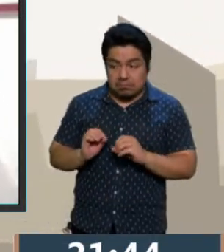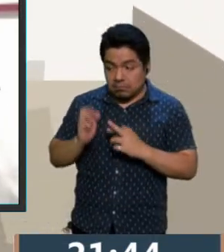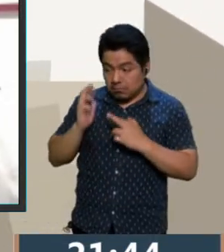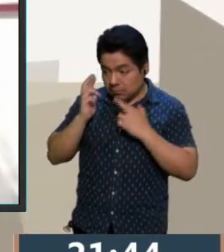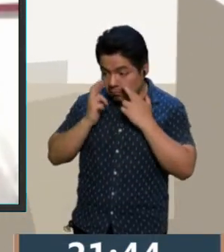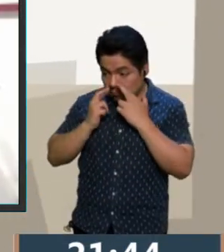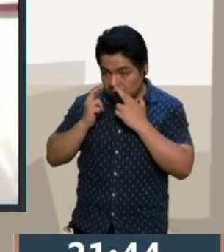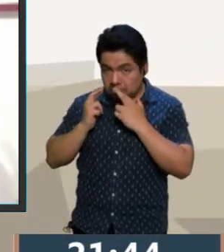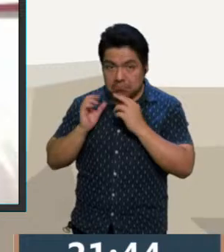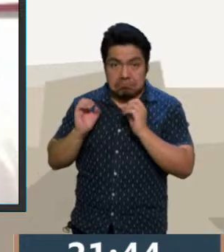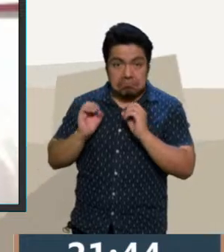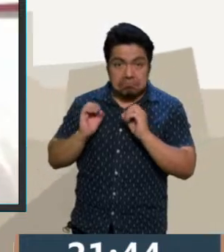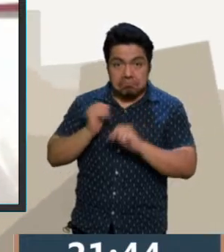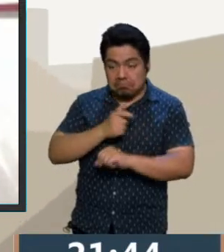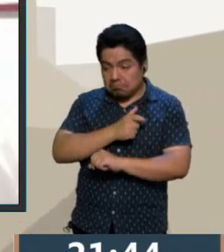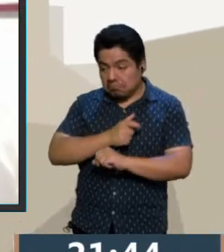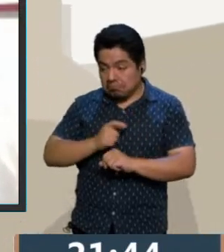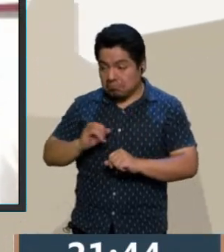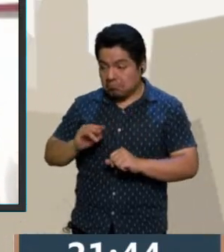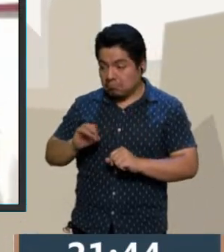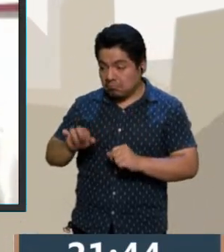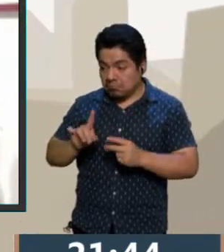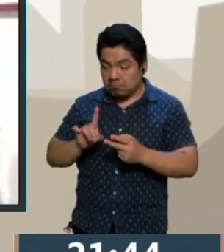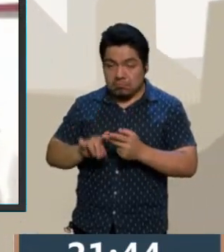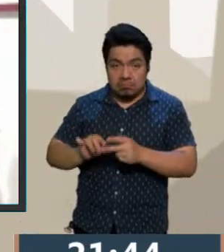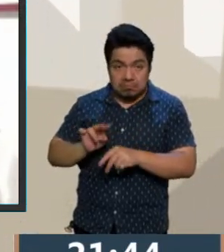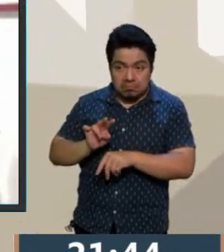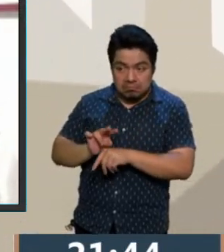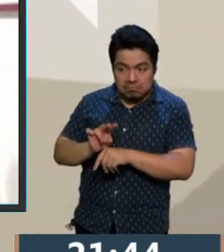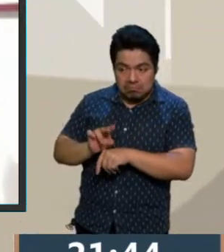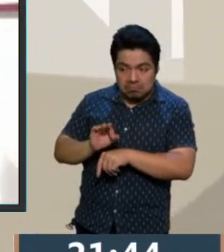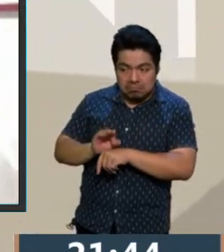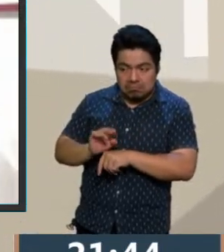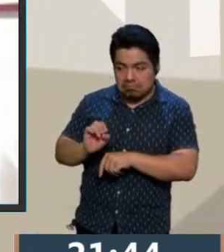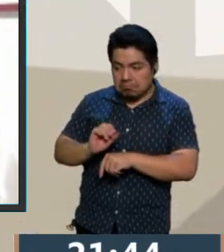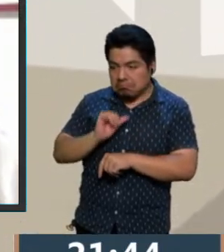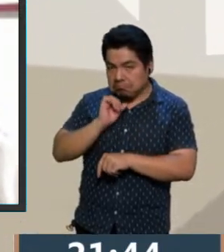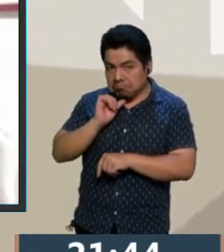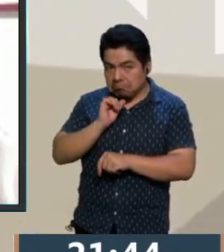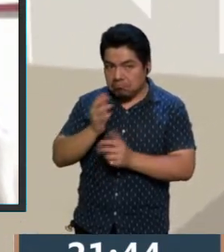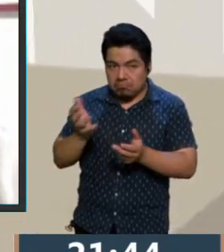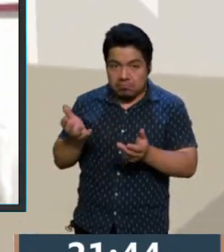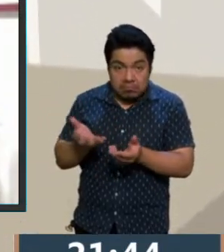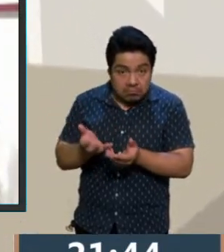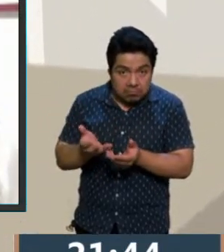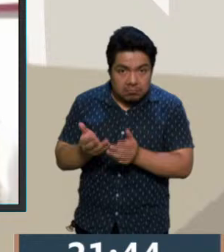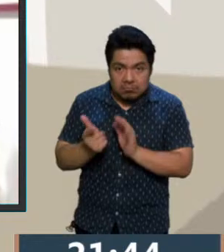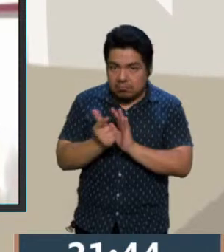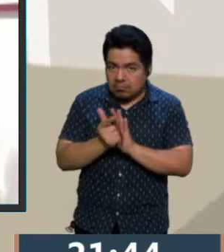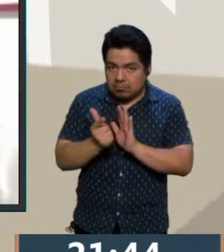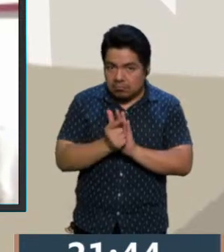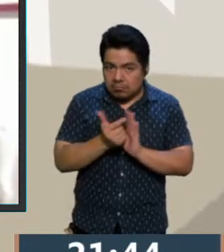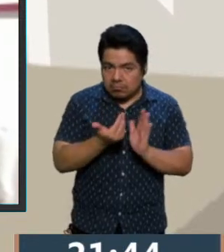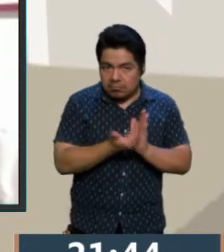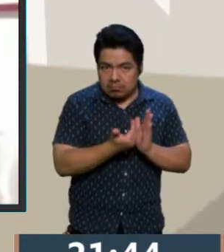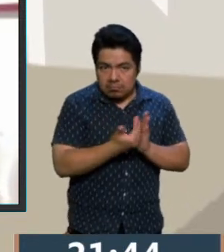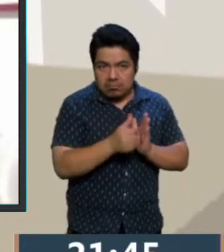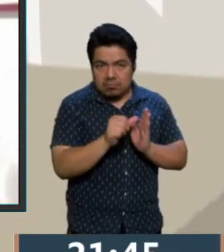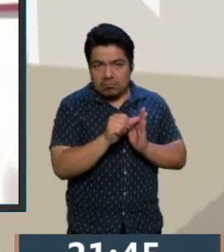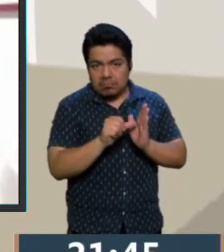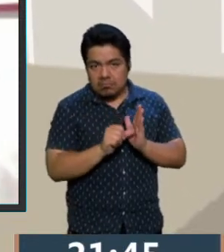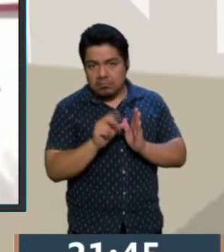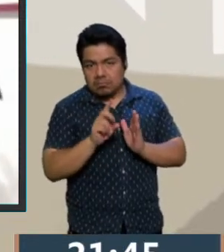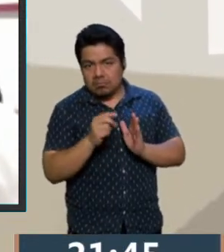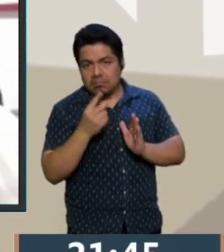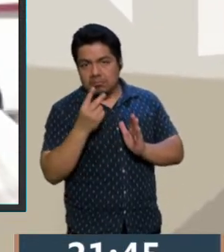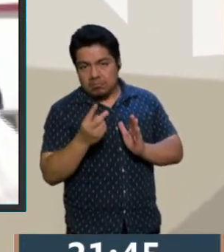verificaciones en materia de protección civil, de riesgos, etcétera, que era necesario que llevaran a cabo, cosa que la ley los obliga en el artículo 32 de la